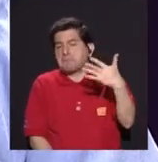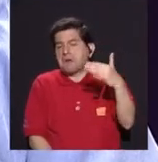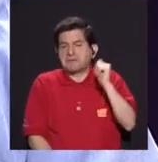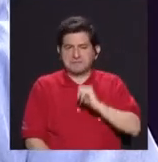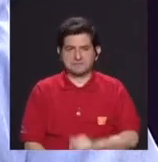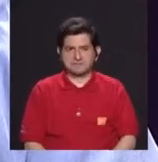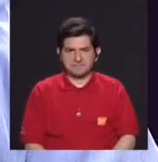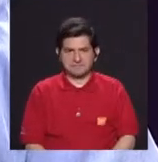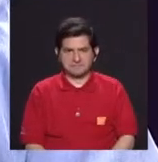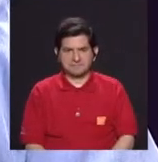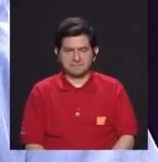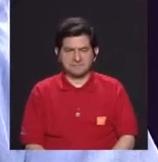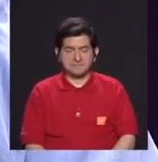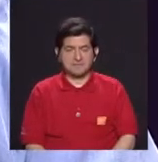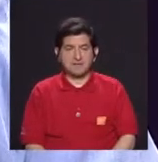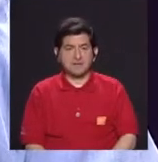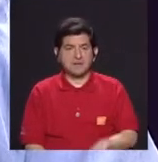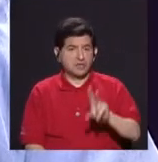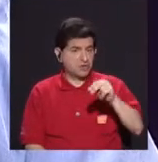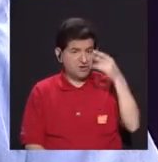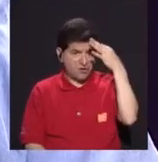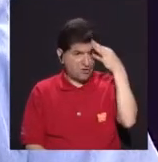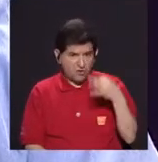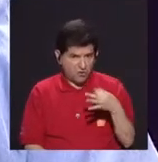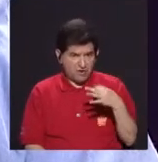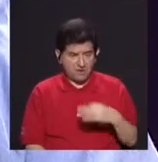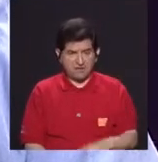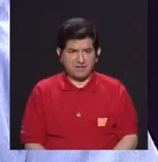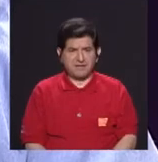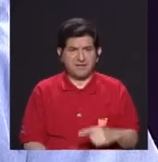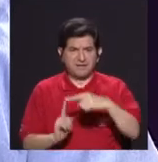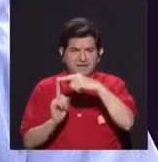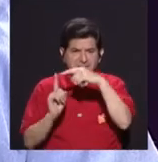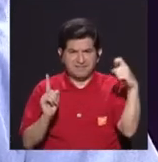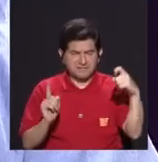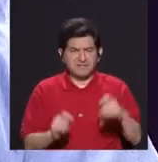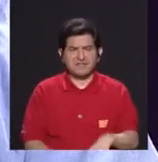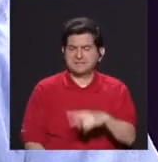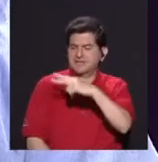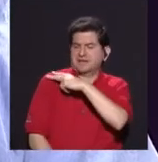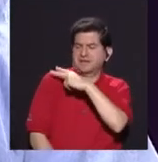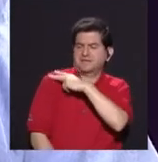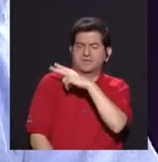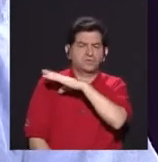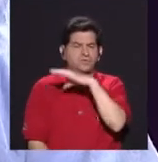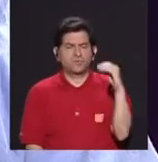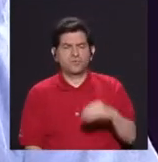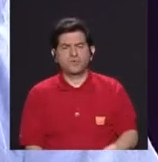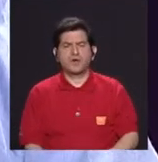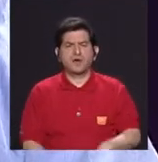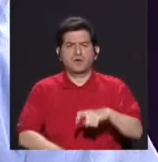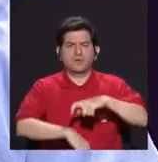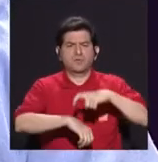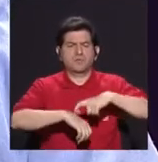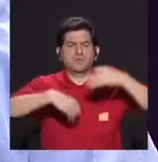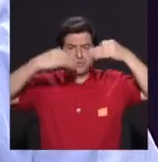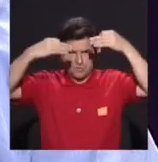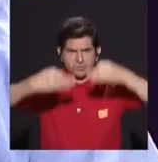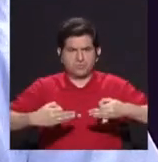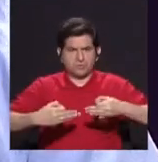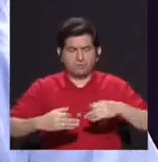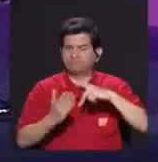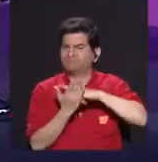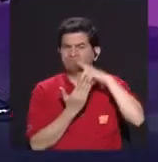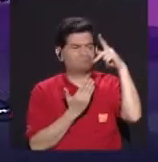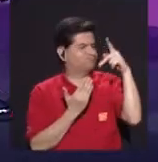si no sé si no se cree desde el ámbito de la jerarquía o desde el ámbito de la toma de decisiones ningún